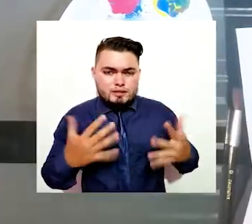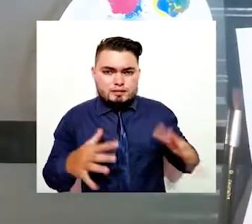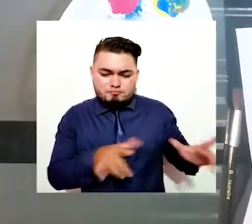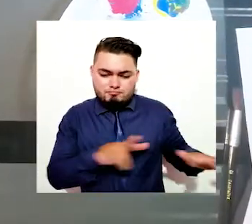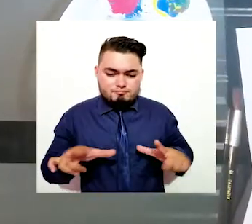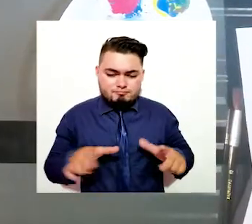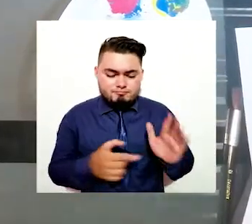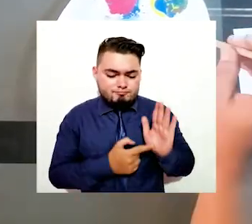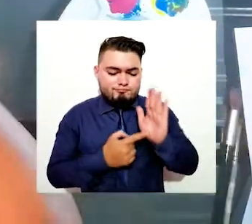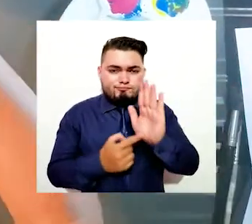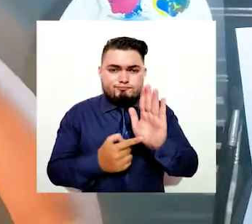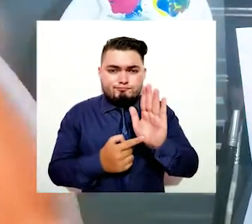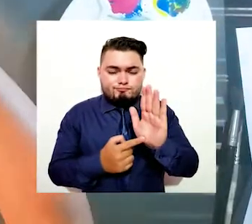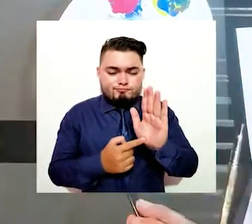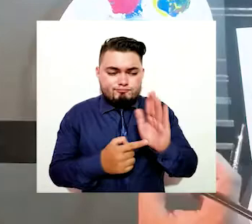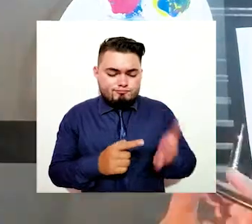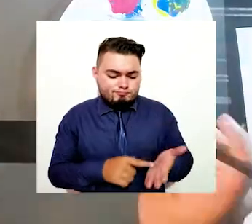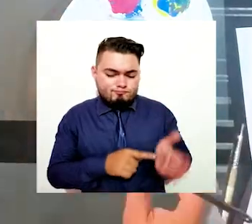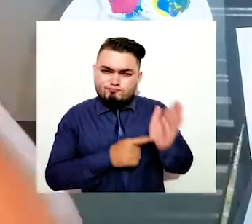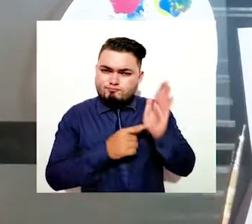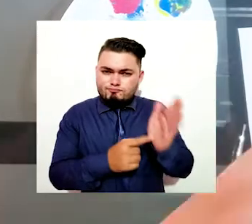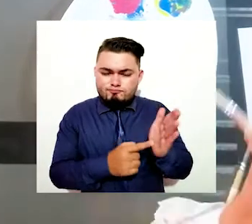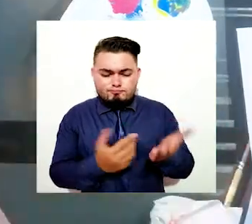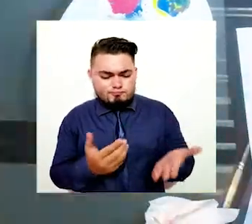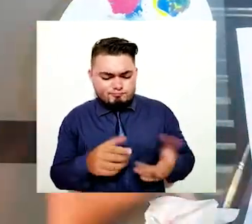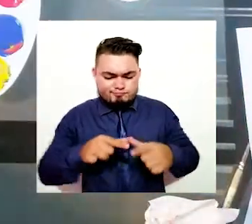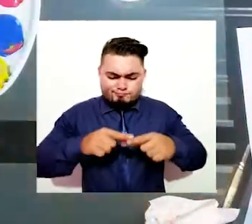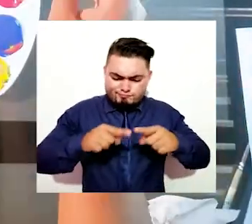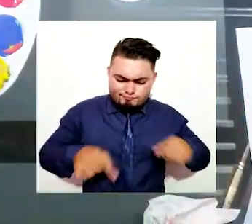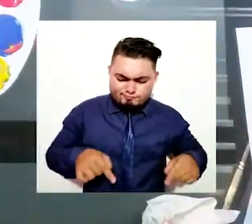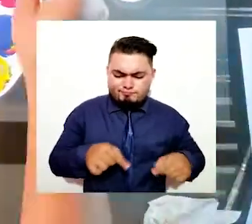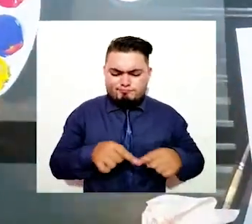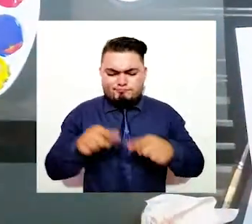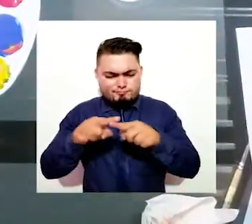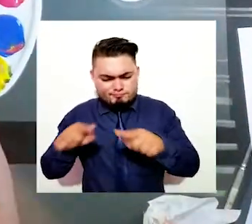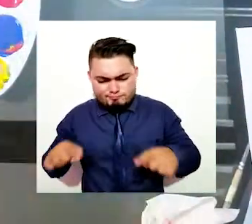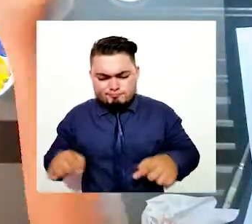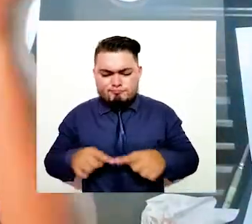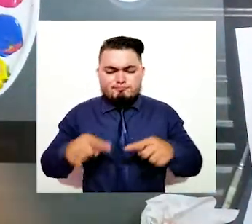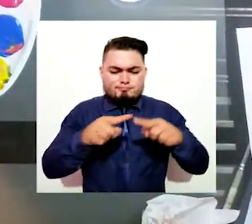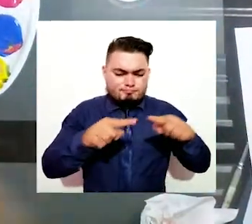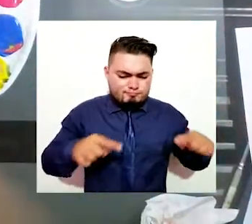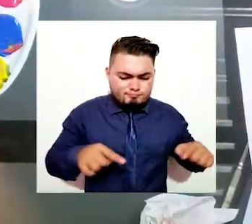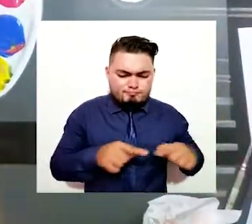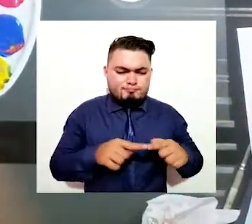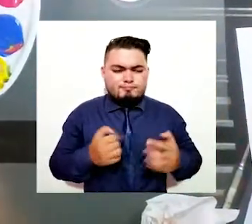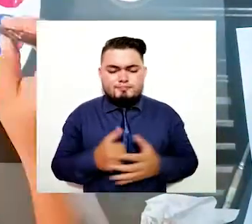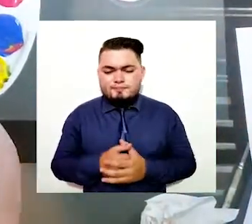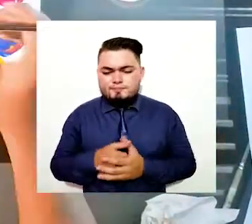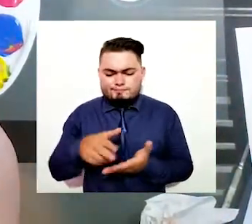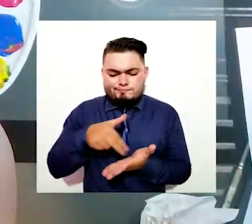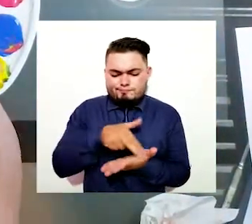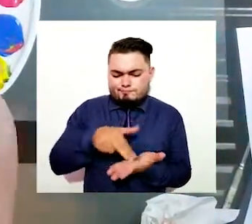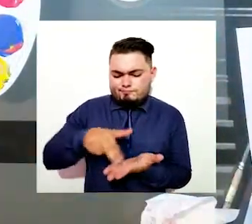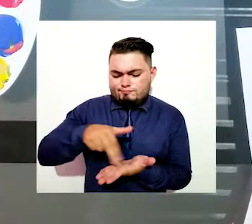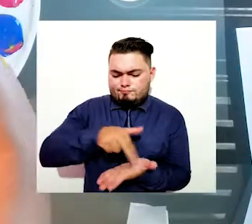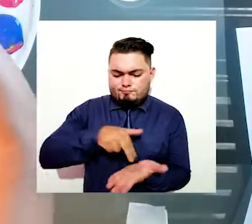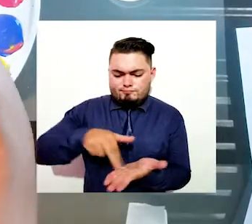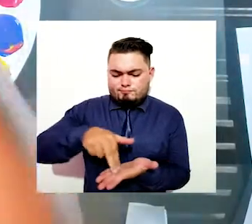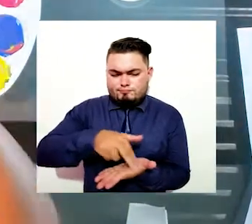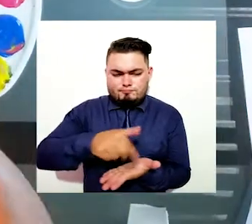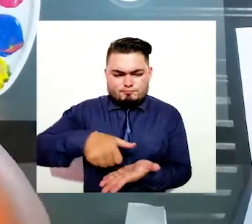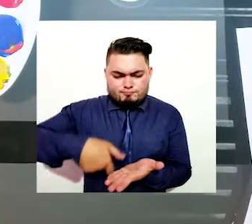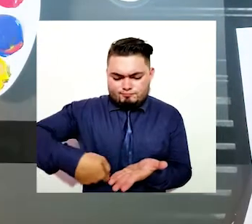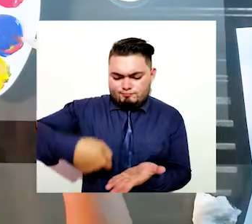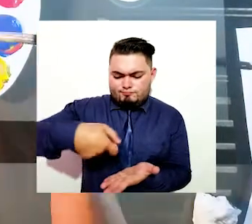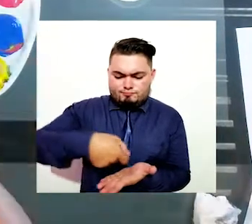tiempo. Entonces ahorita les voy a ir mostrando cómo ir haciendo los triángulos con masking tape y luego vamos a enseñarles